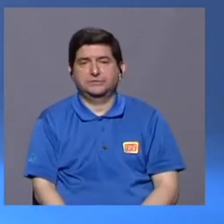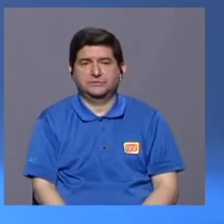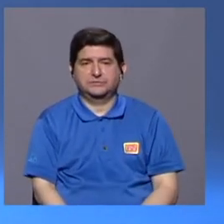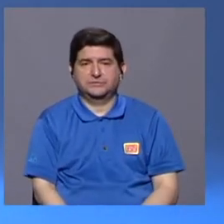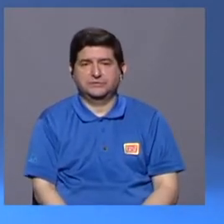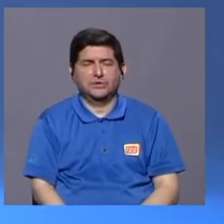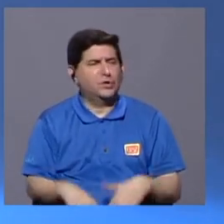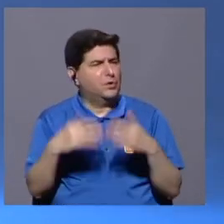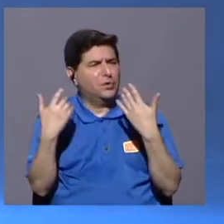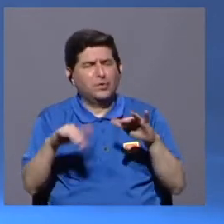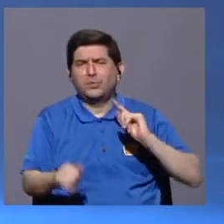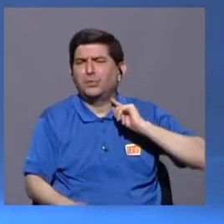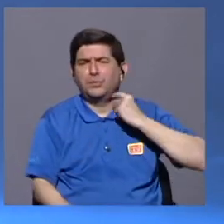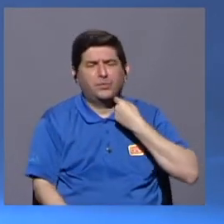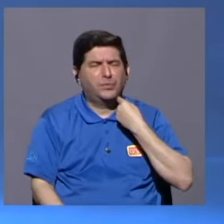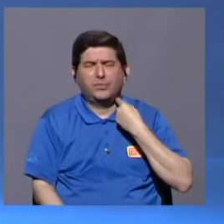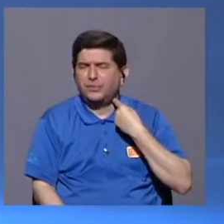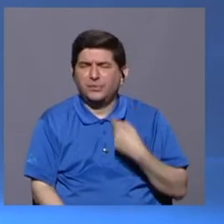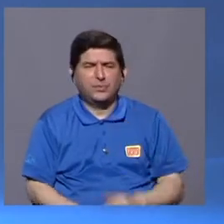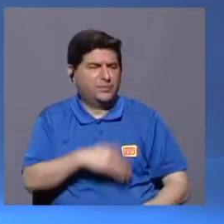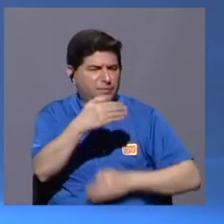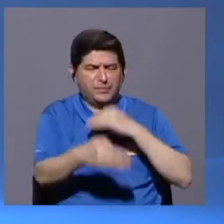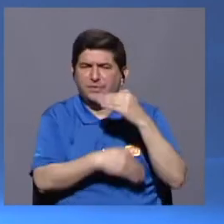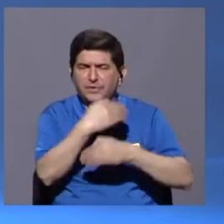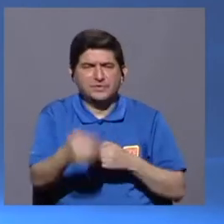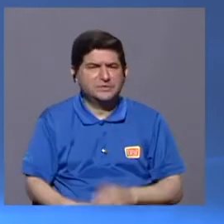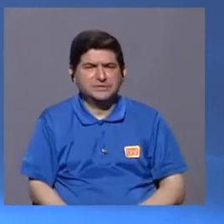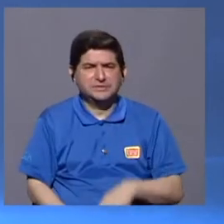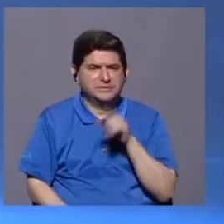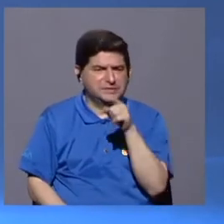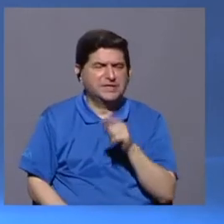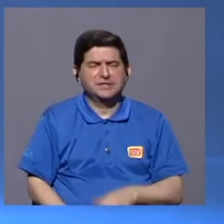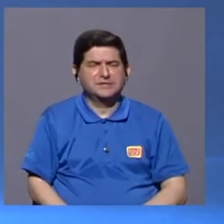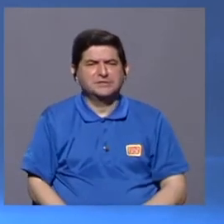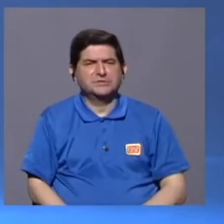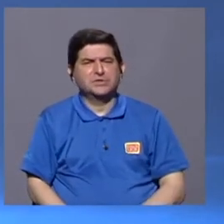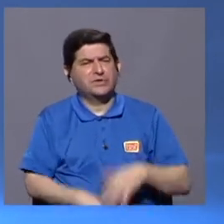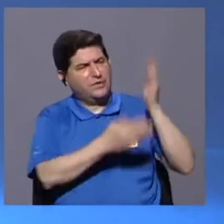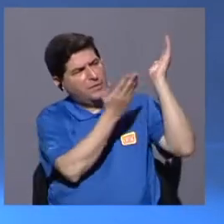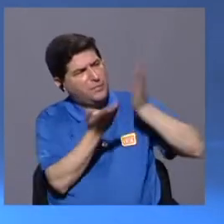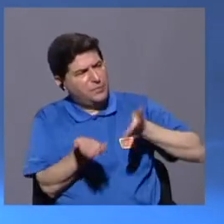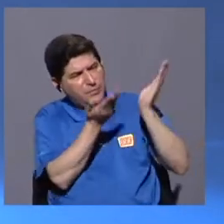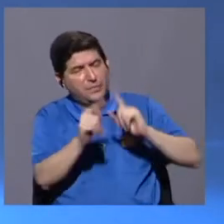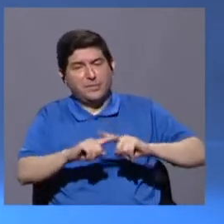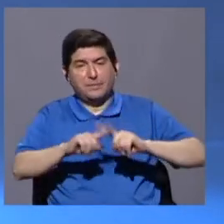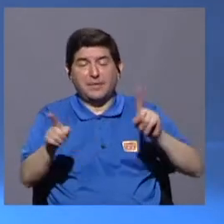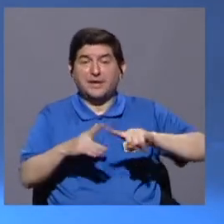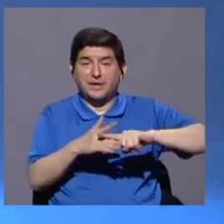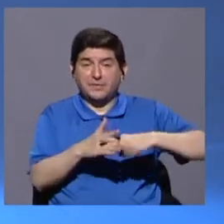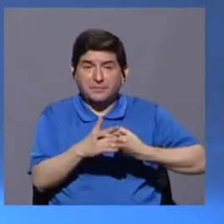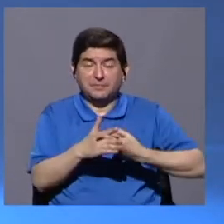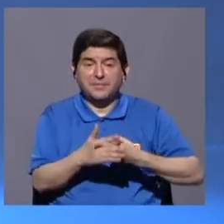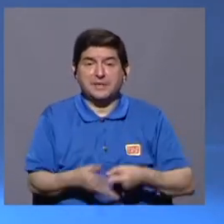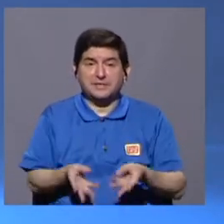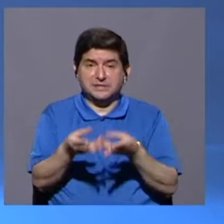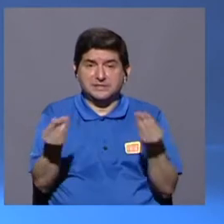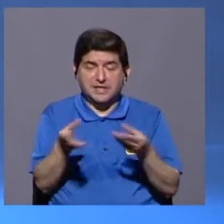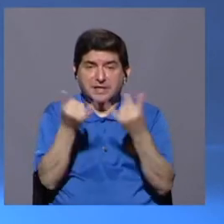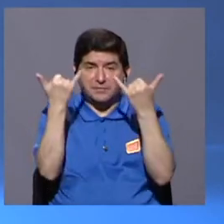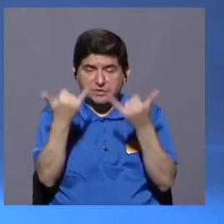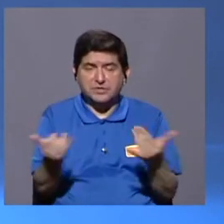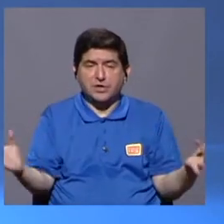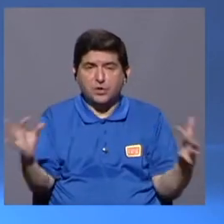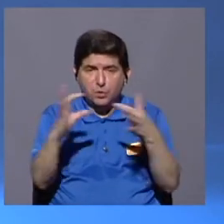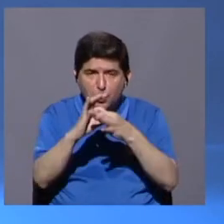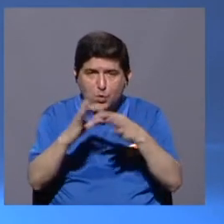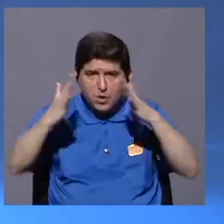sale demasiado caro importar. Por eso necesitamos empezar a producir, pero producir del lado del